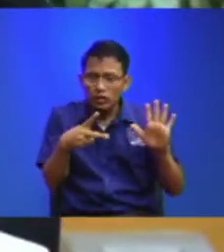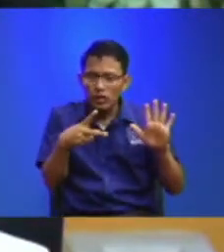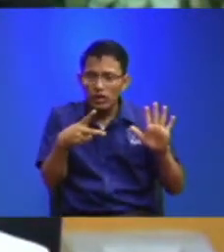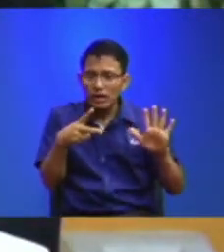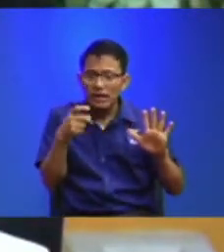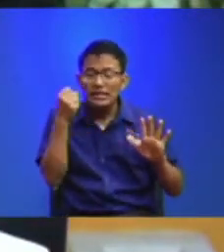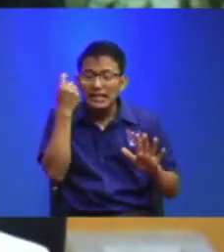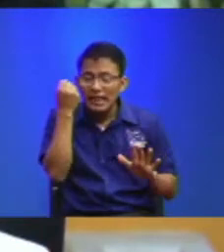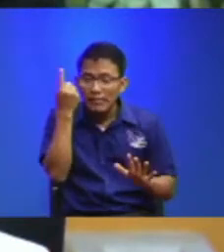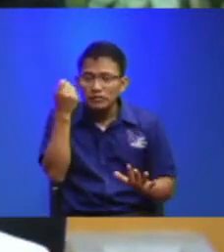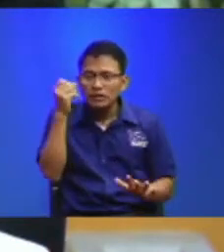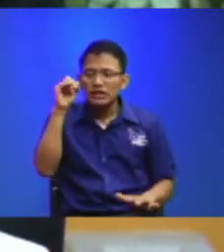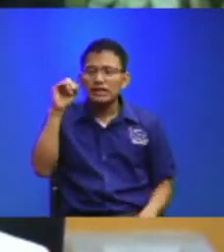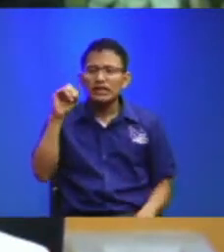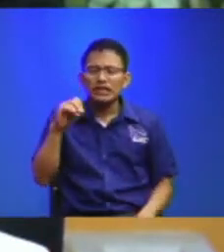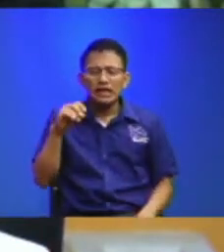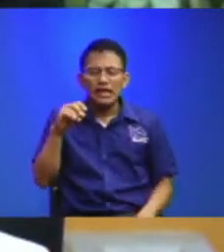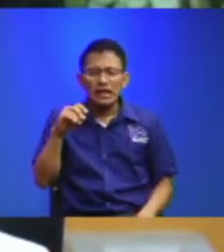de Judas.